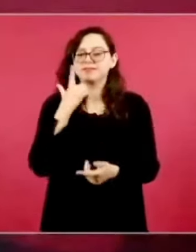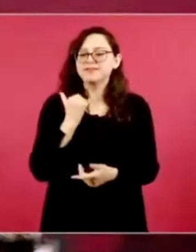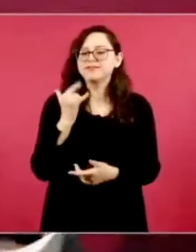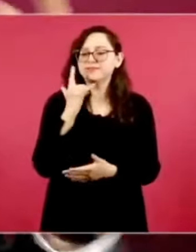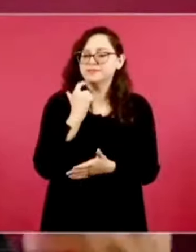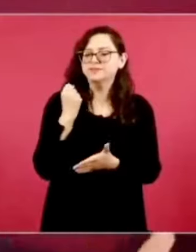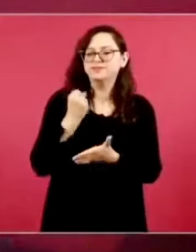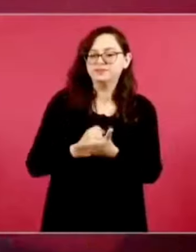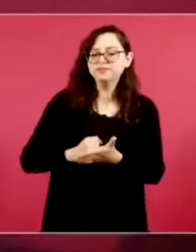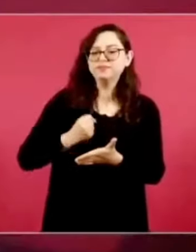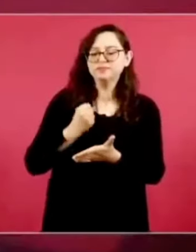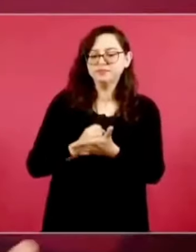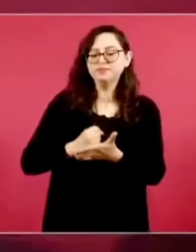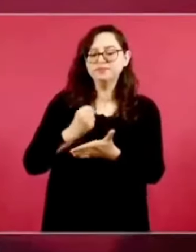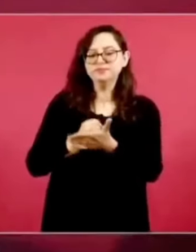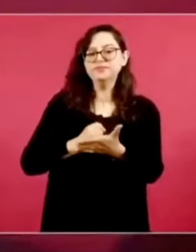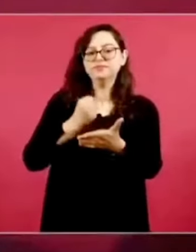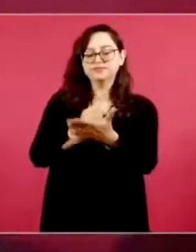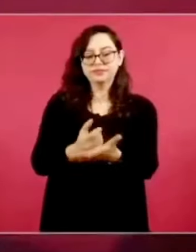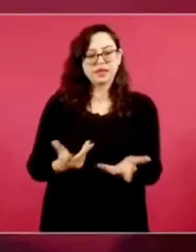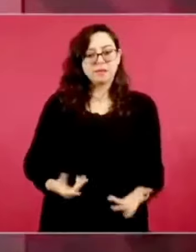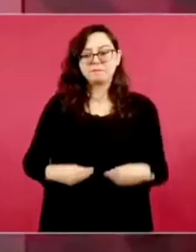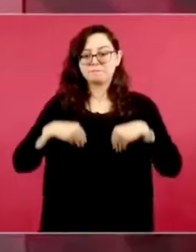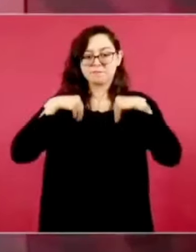Es lo que nos hace caminar, esa es la vida.